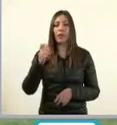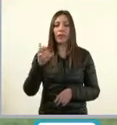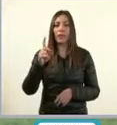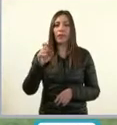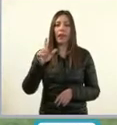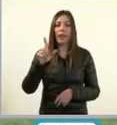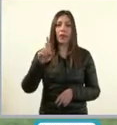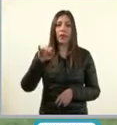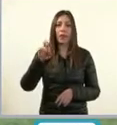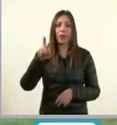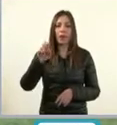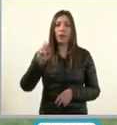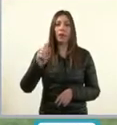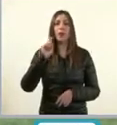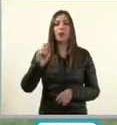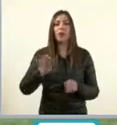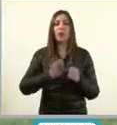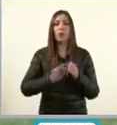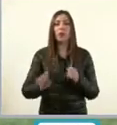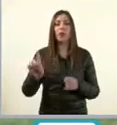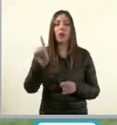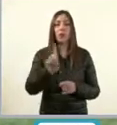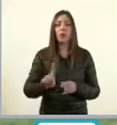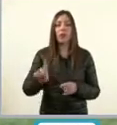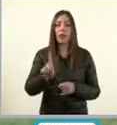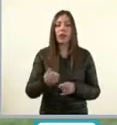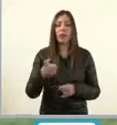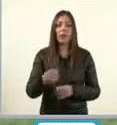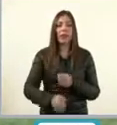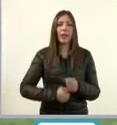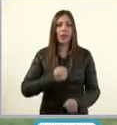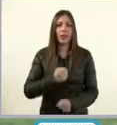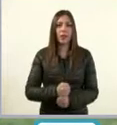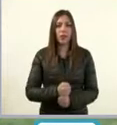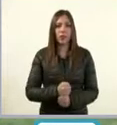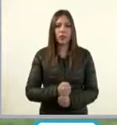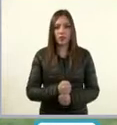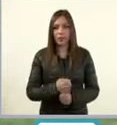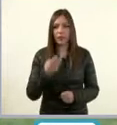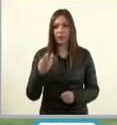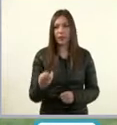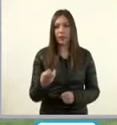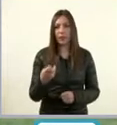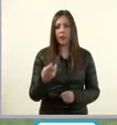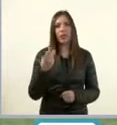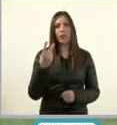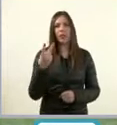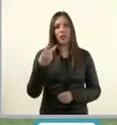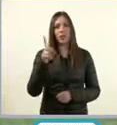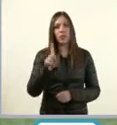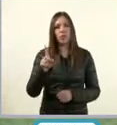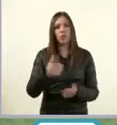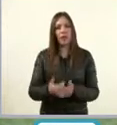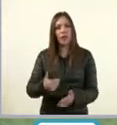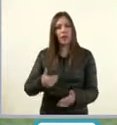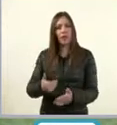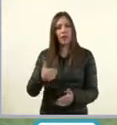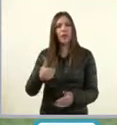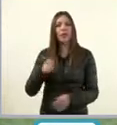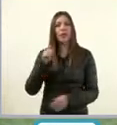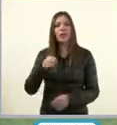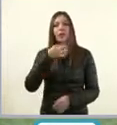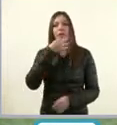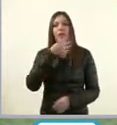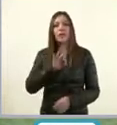el último domingo o el penúltimo domingo en este año, curiosamente, el penúltimo domingo fue la fiesta de Cristo